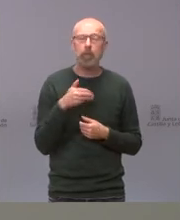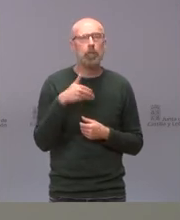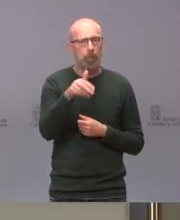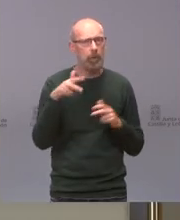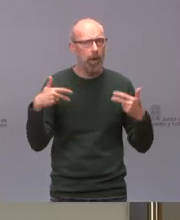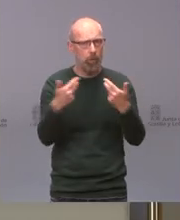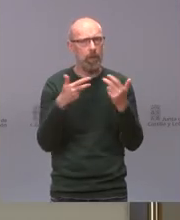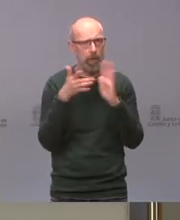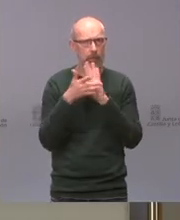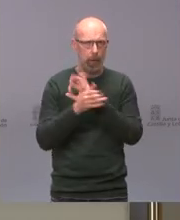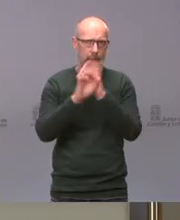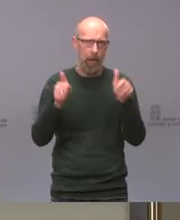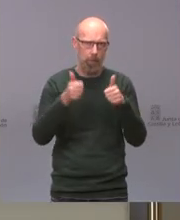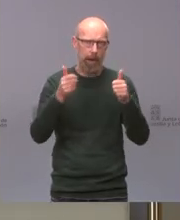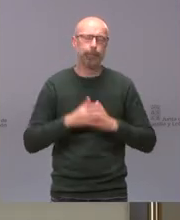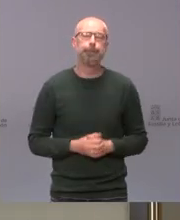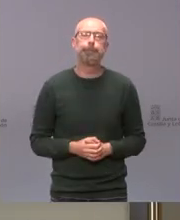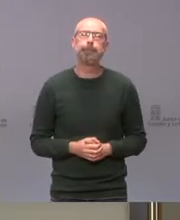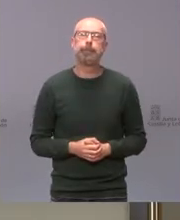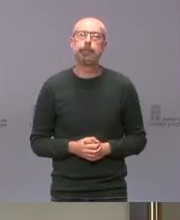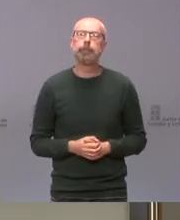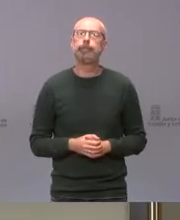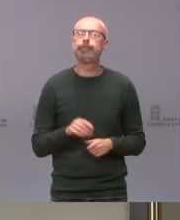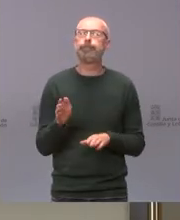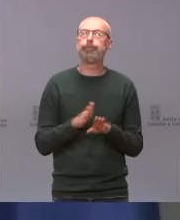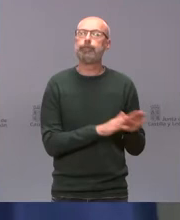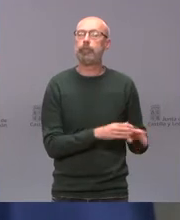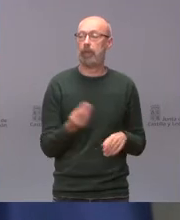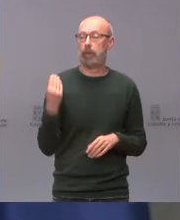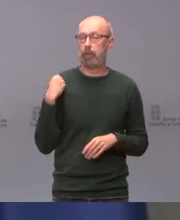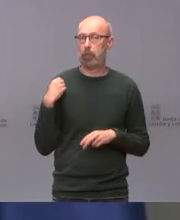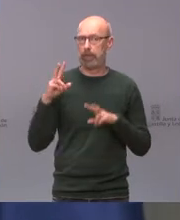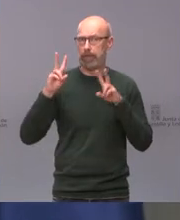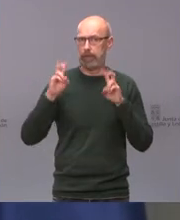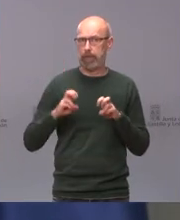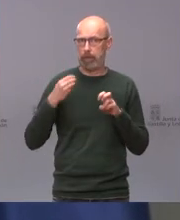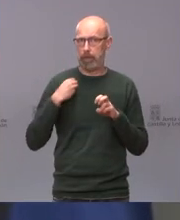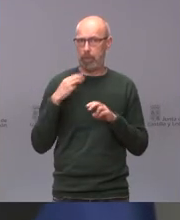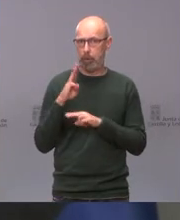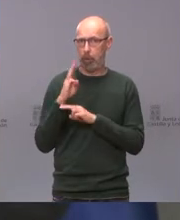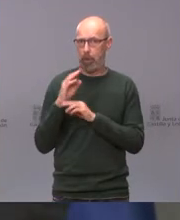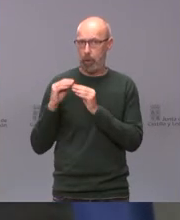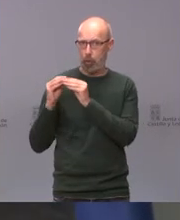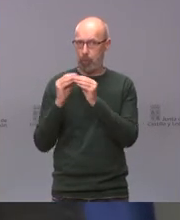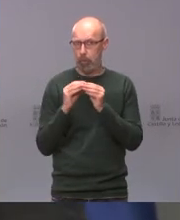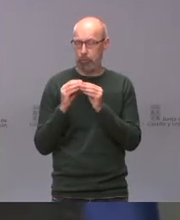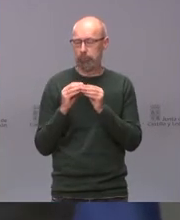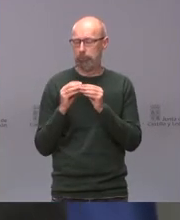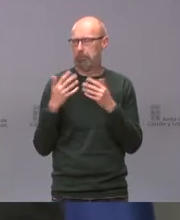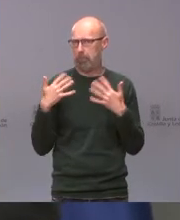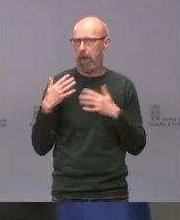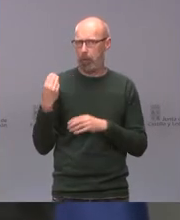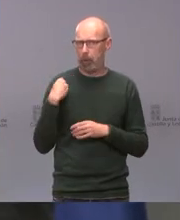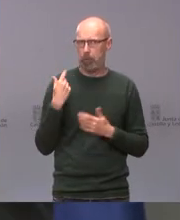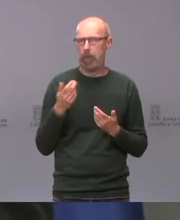prensa. La pregunta que me hace sobre mi comentario sobre el procurador común, me alegro que me haga esa pregunta porque